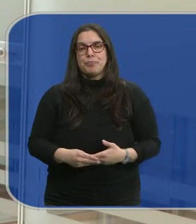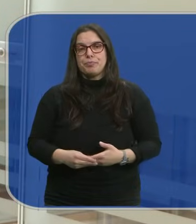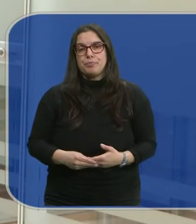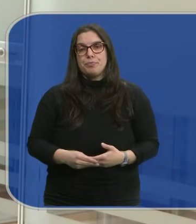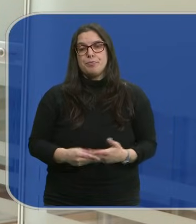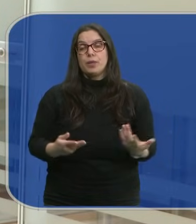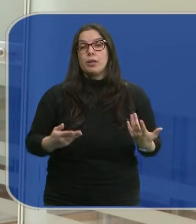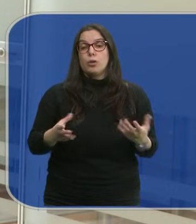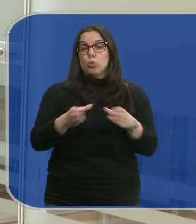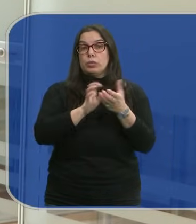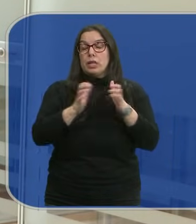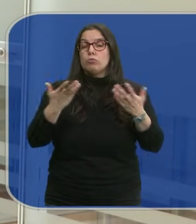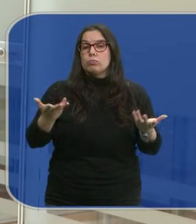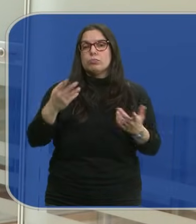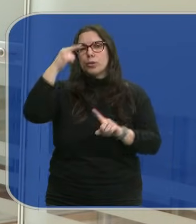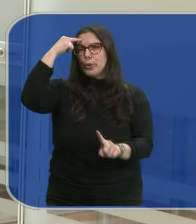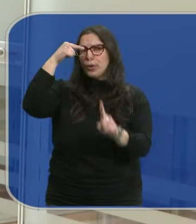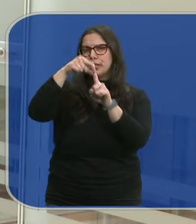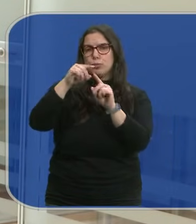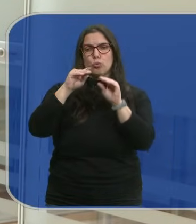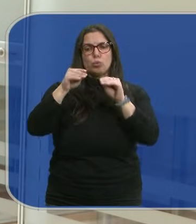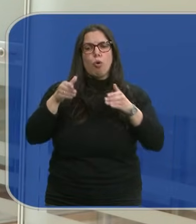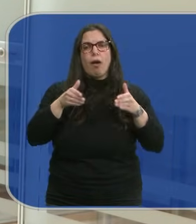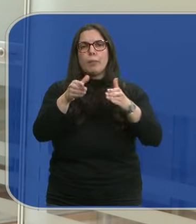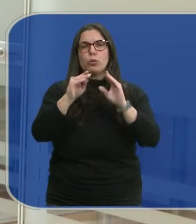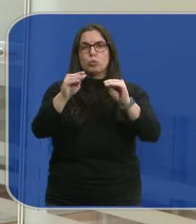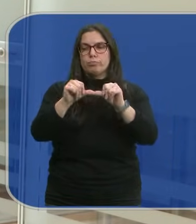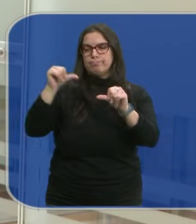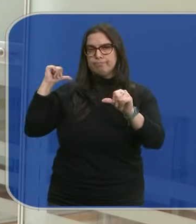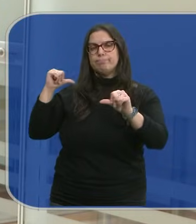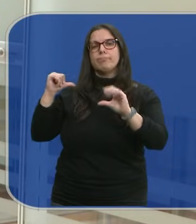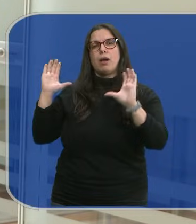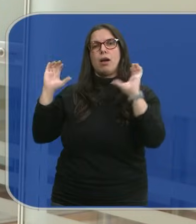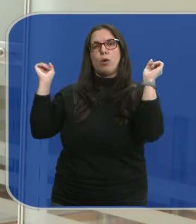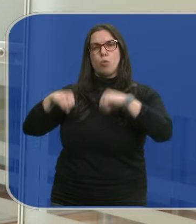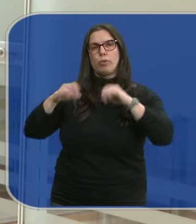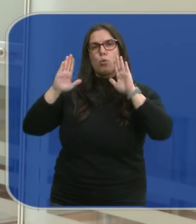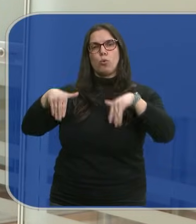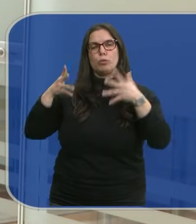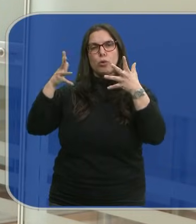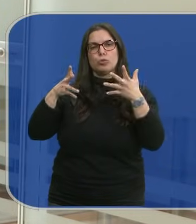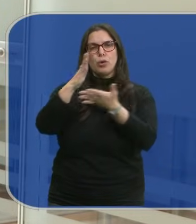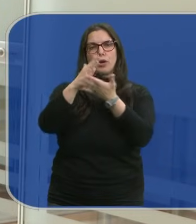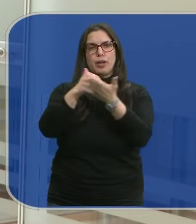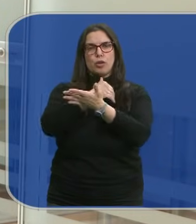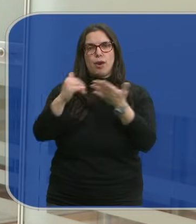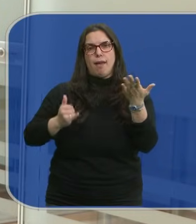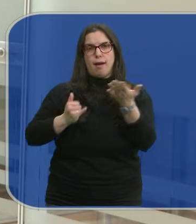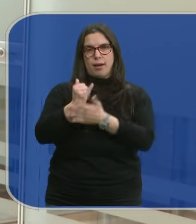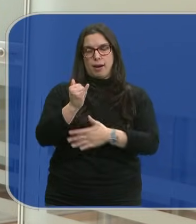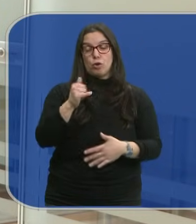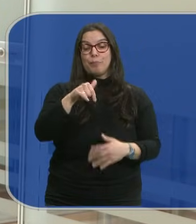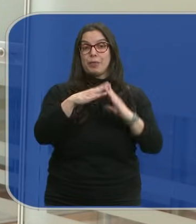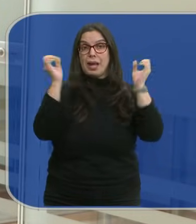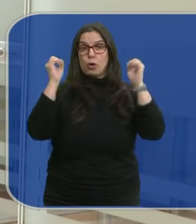la Junta va a mantener como hoja de ruta el acuerdo alcanzado con las OPAs durante el último Consejo Regional Agrario.